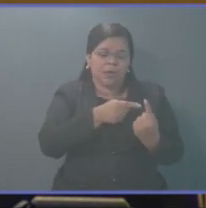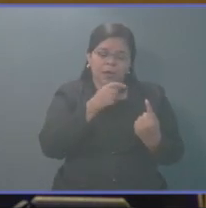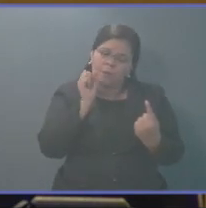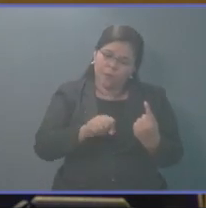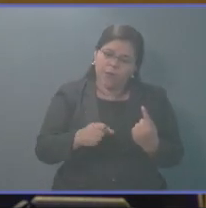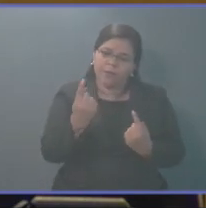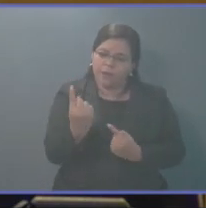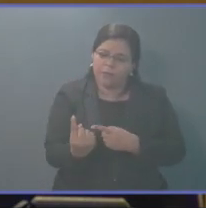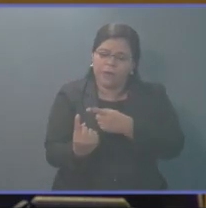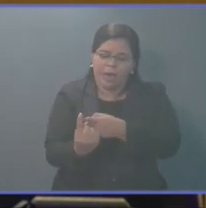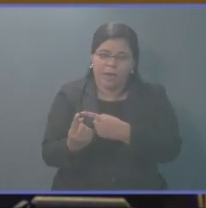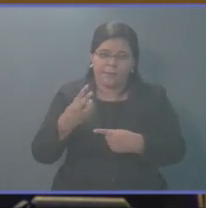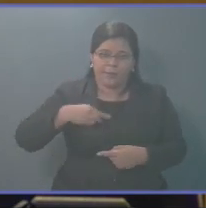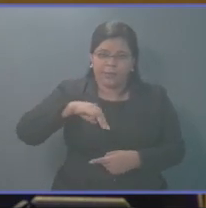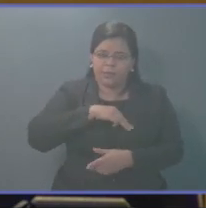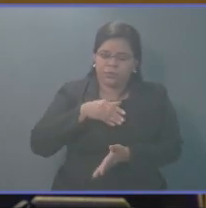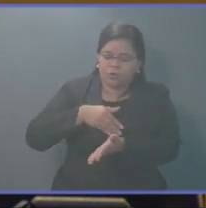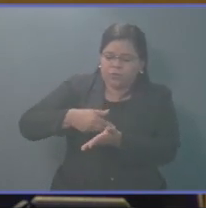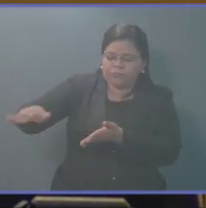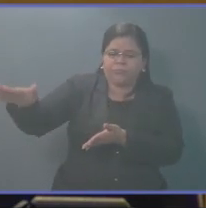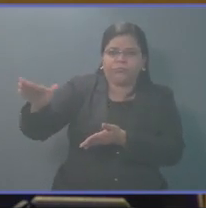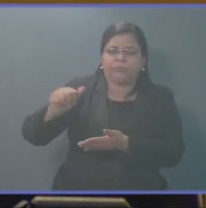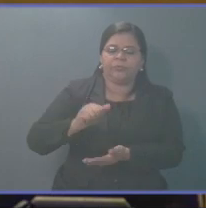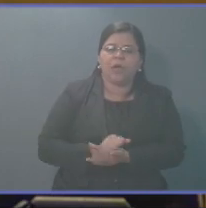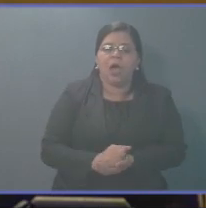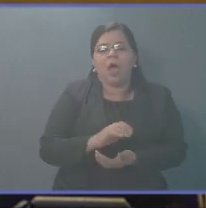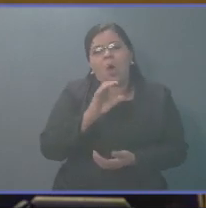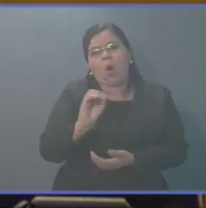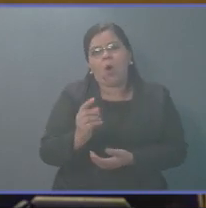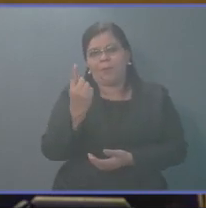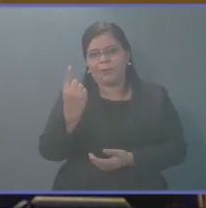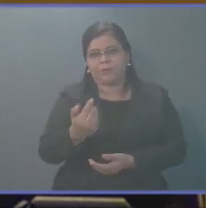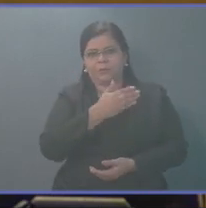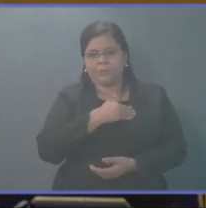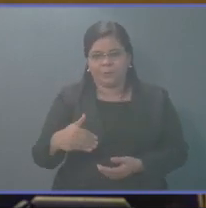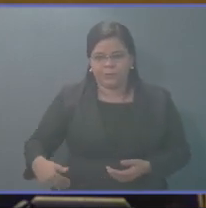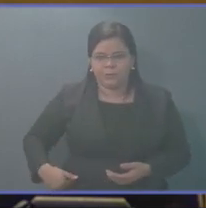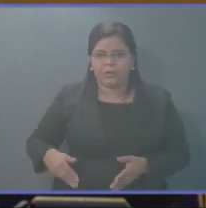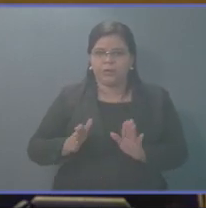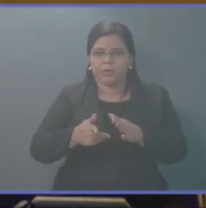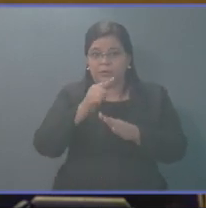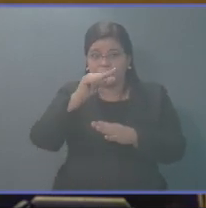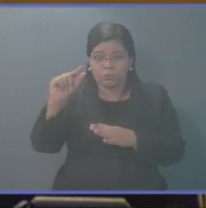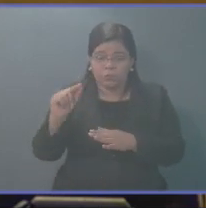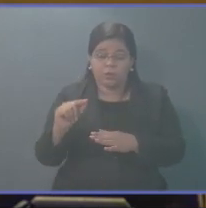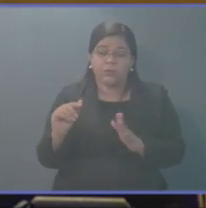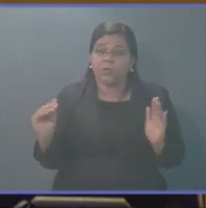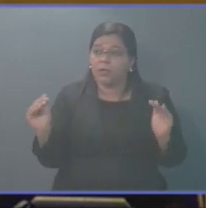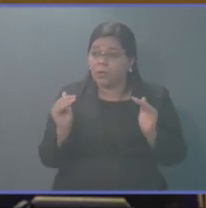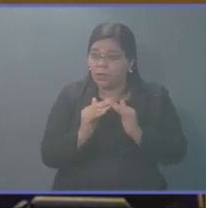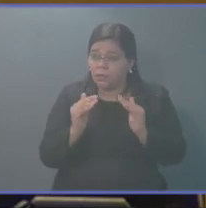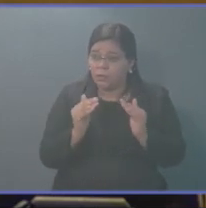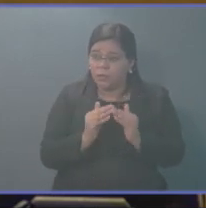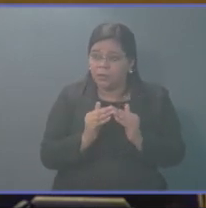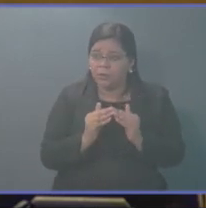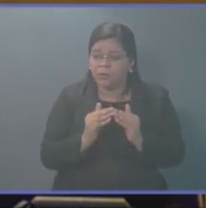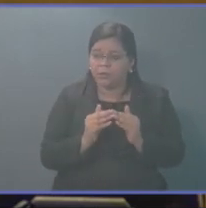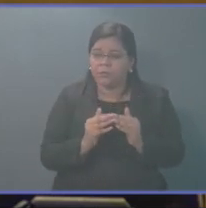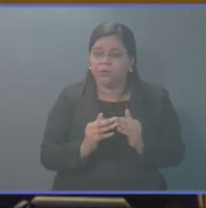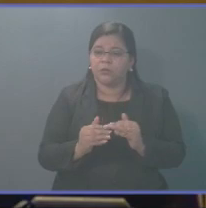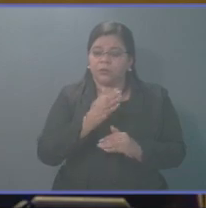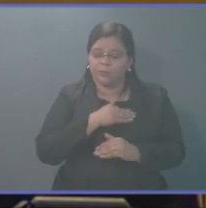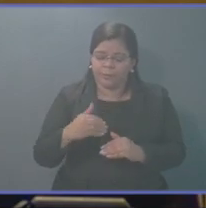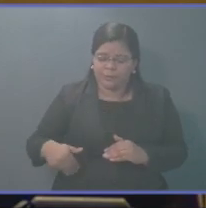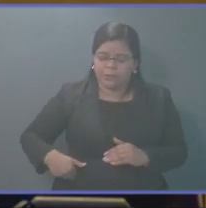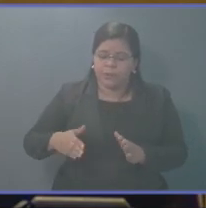de los ministros de Estado o de los titulares de los organismos correspondientes, así como la de presidentes